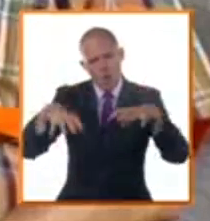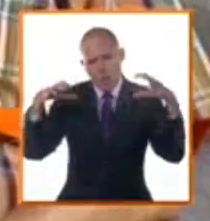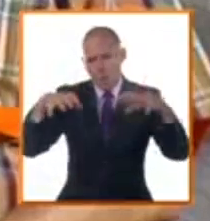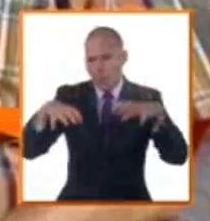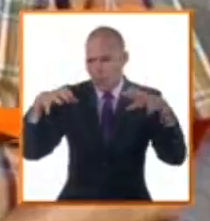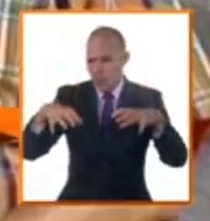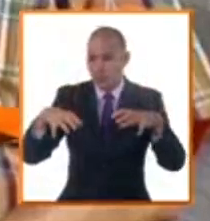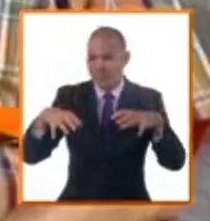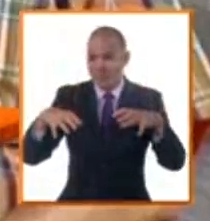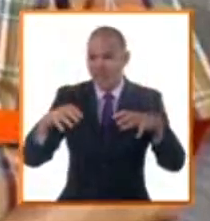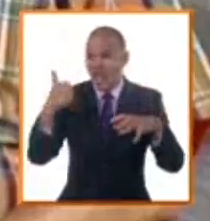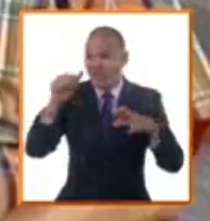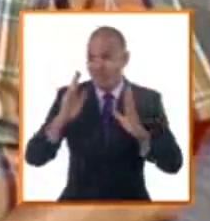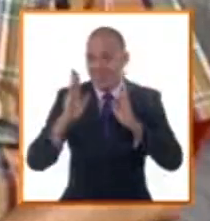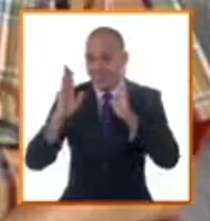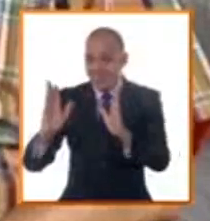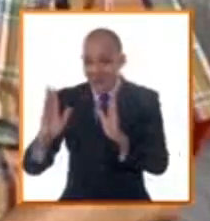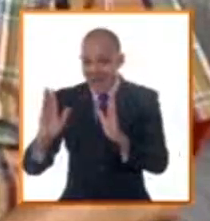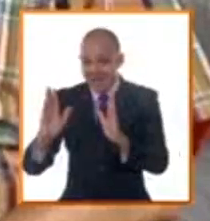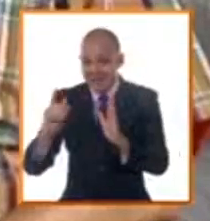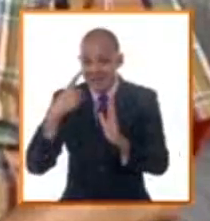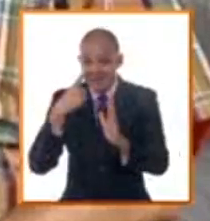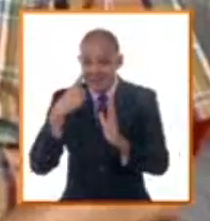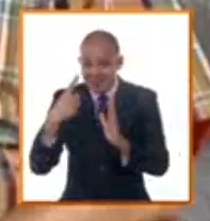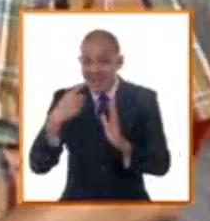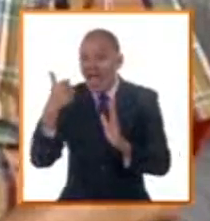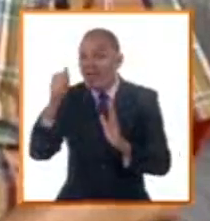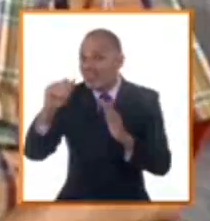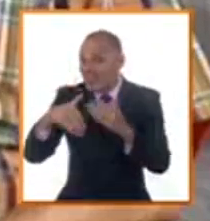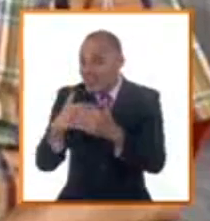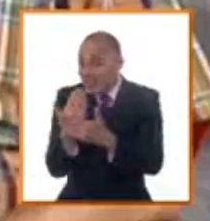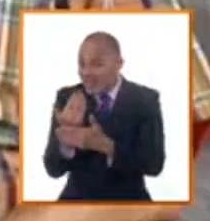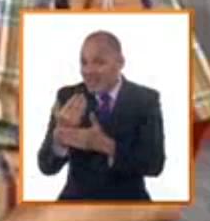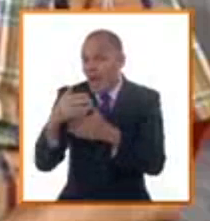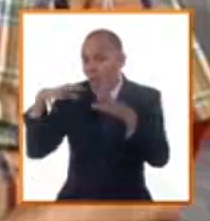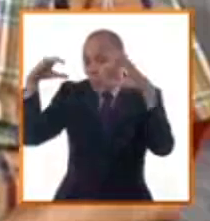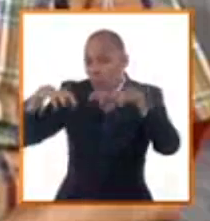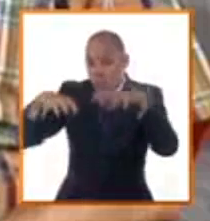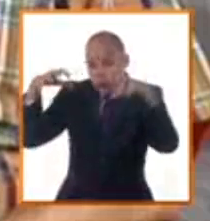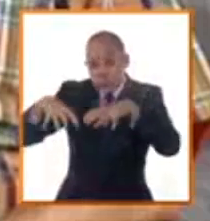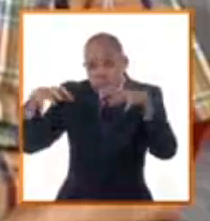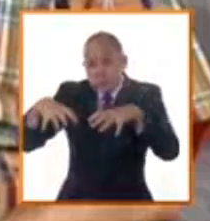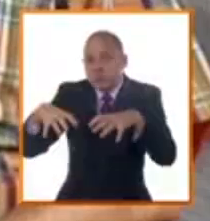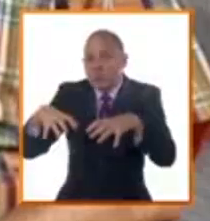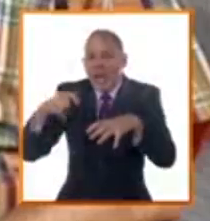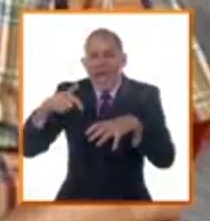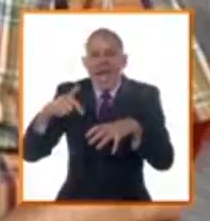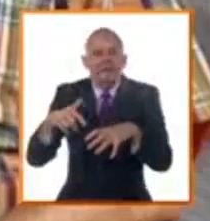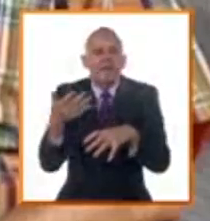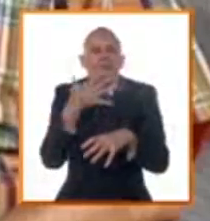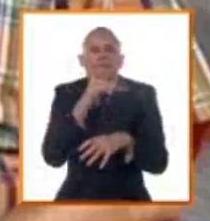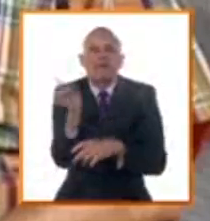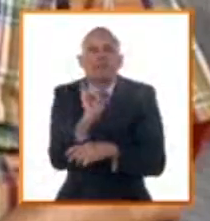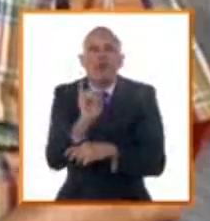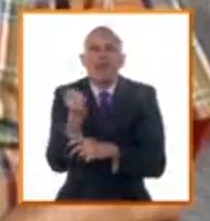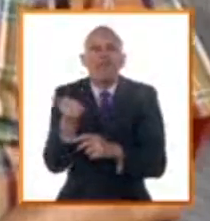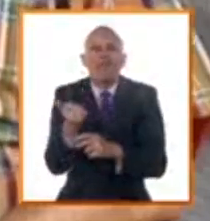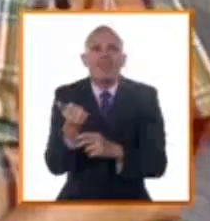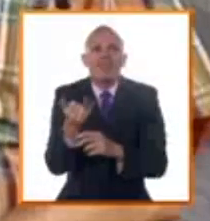más lluvia que en los últimos 30 años, es decir, con respecto a la media histórica de los últimos 30